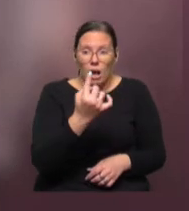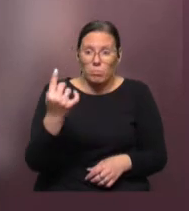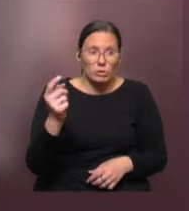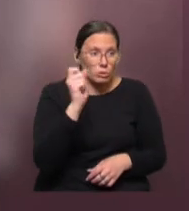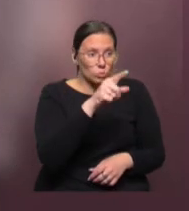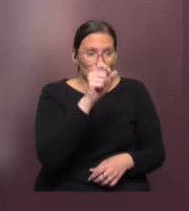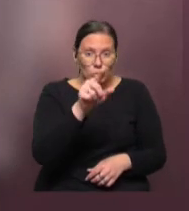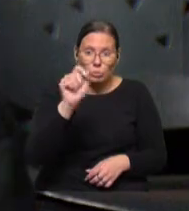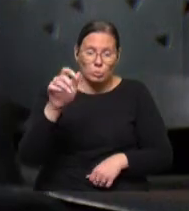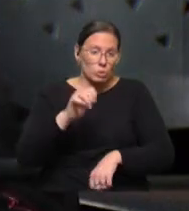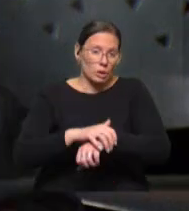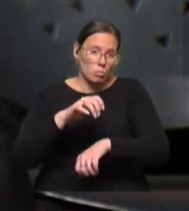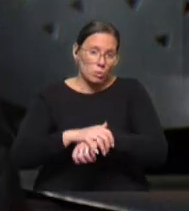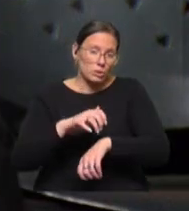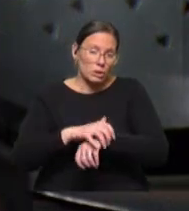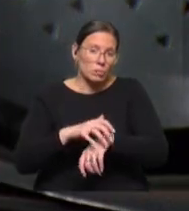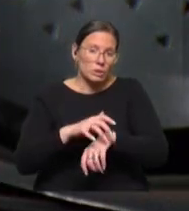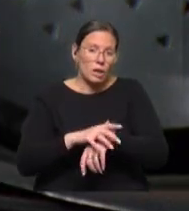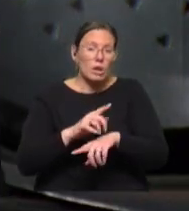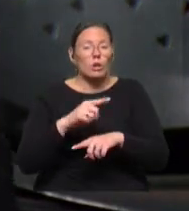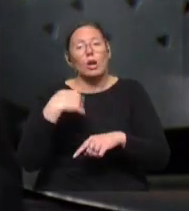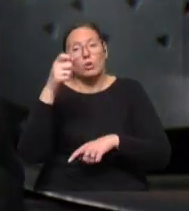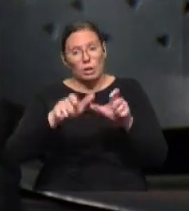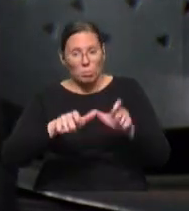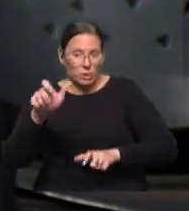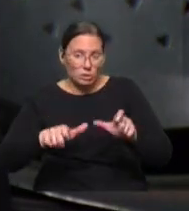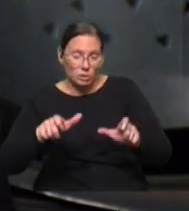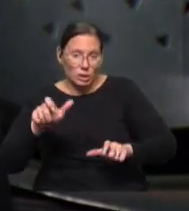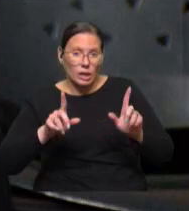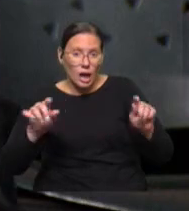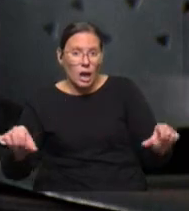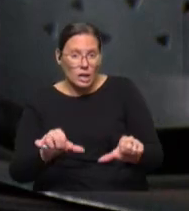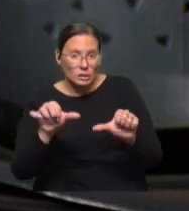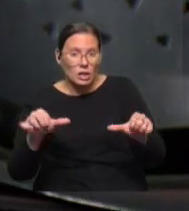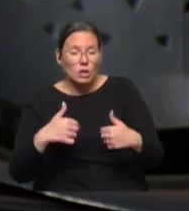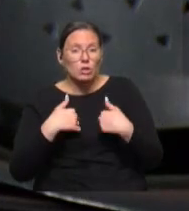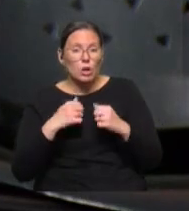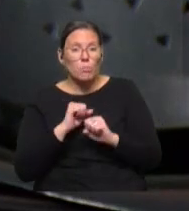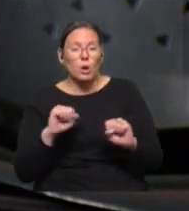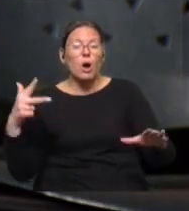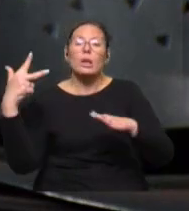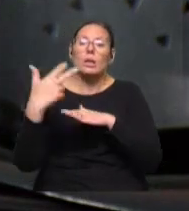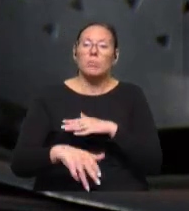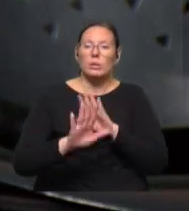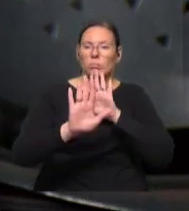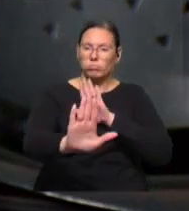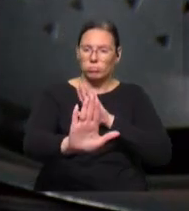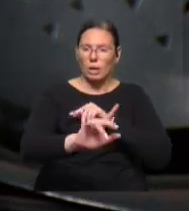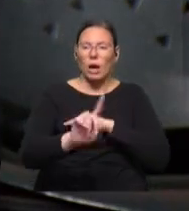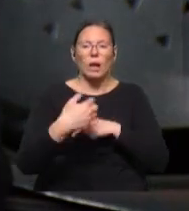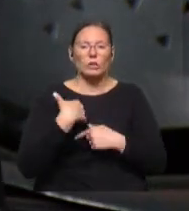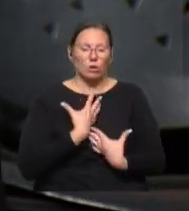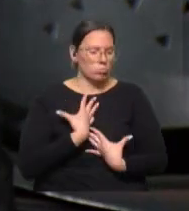propia responsabilidad sobre lo que las otras personas, ¿no?, hacen. Entonces yo también puedo poner límite de esto no me afecta o esto